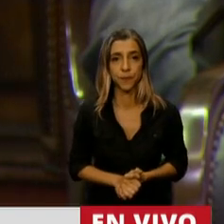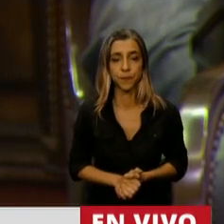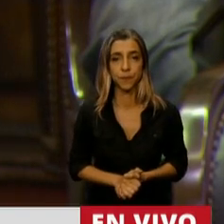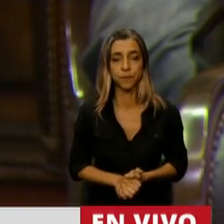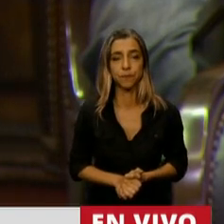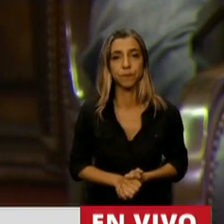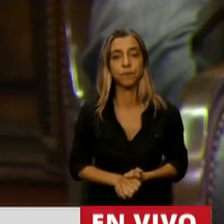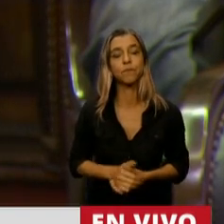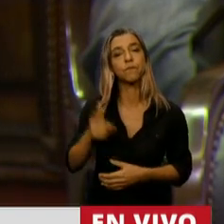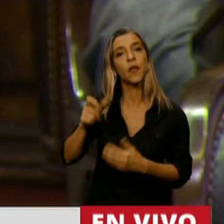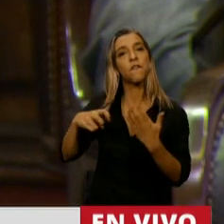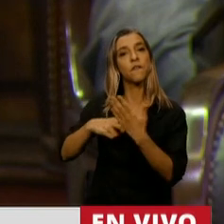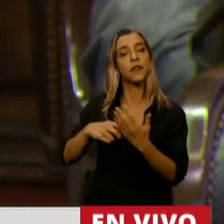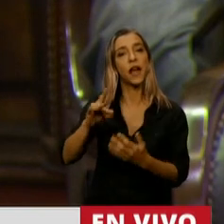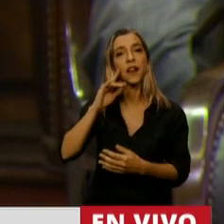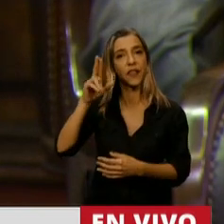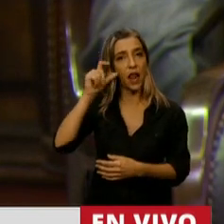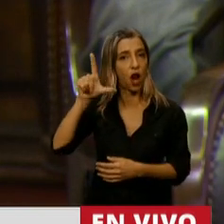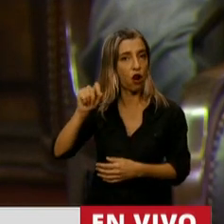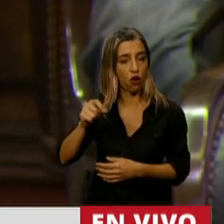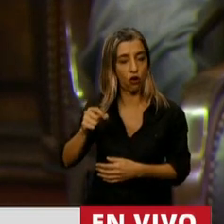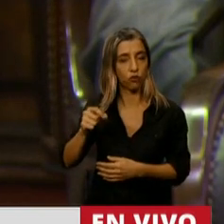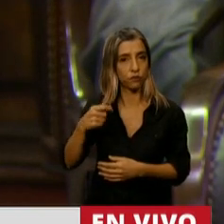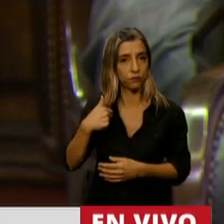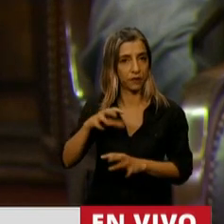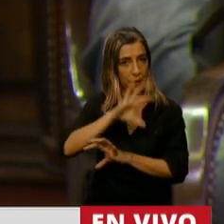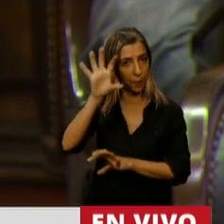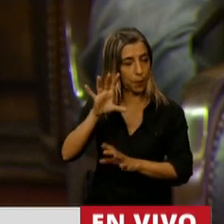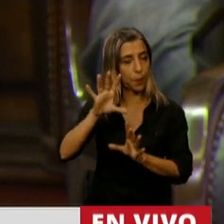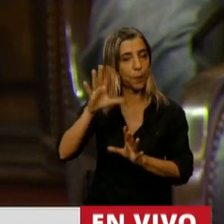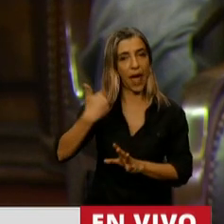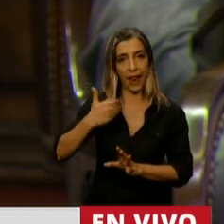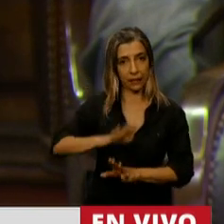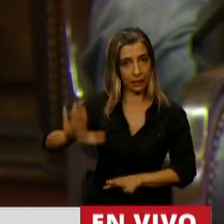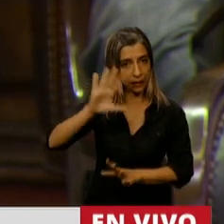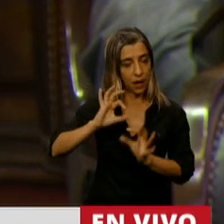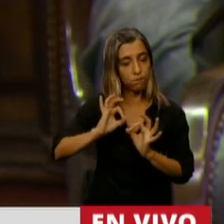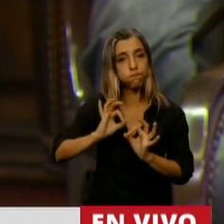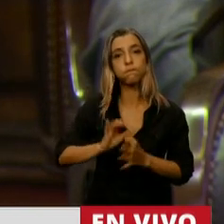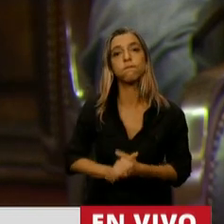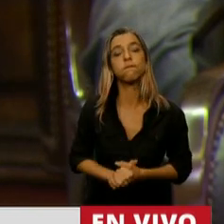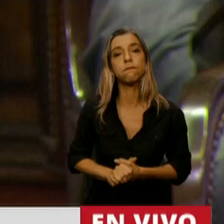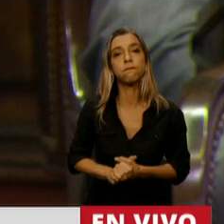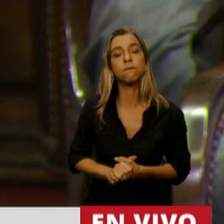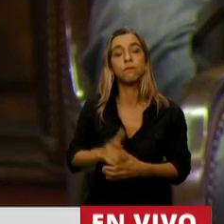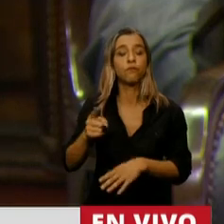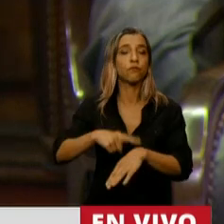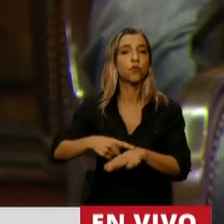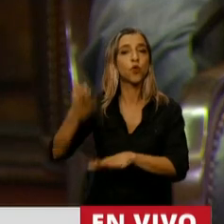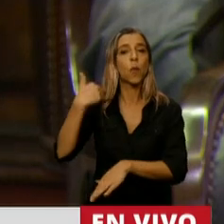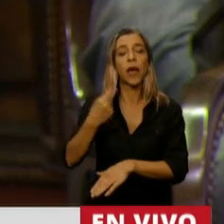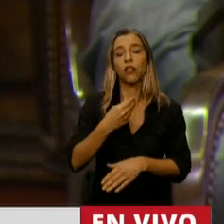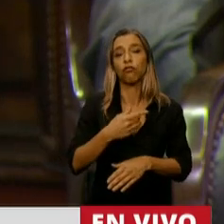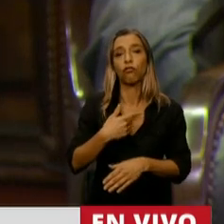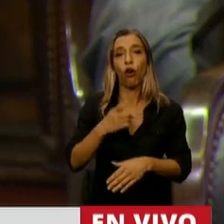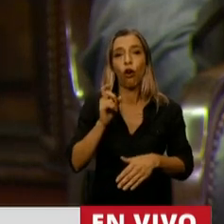el fiscal diré lo fiscal federal después de la cuando se produce la desgracia del hundimiento del ara